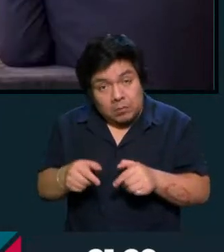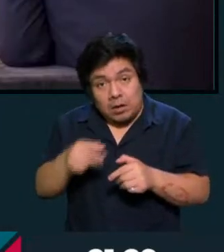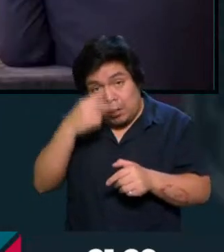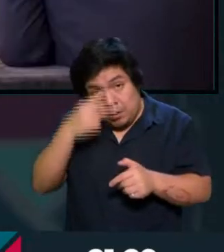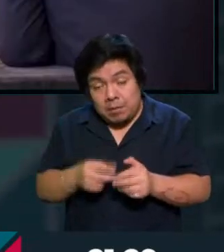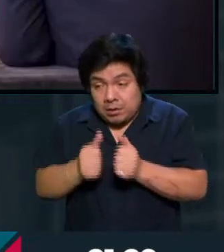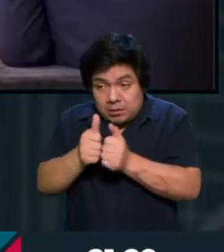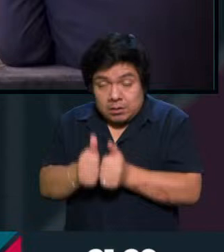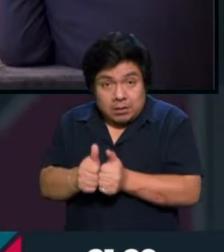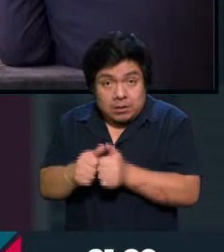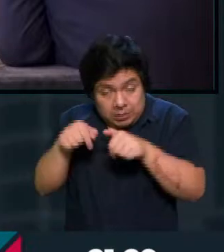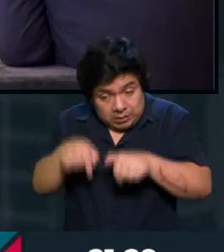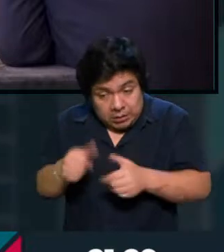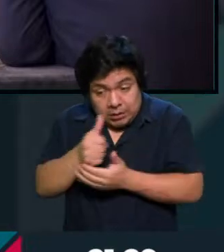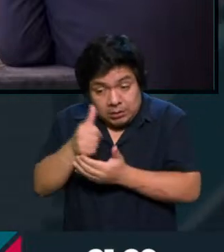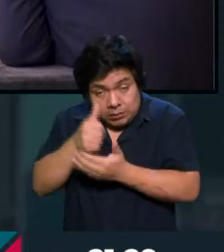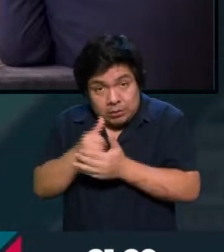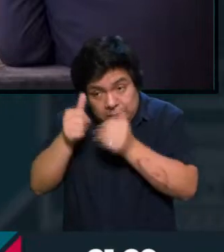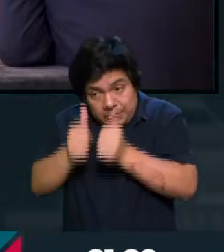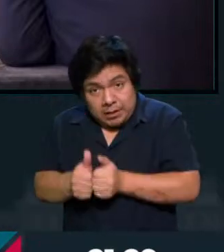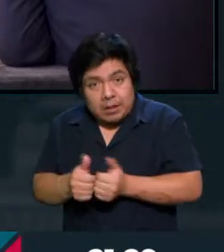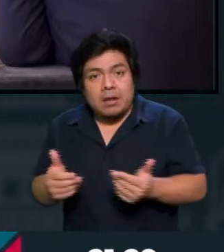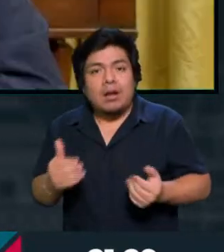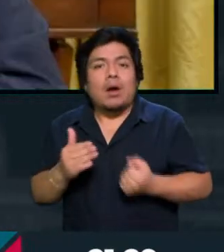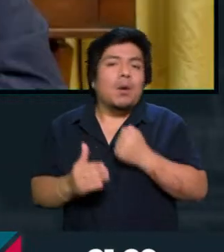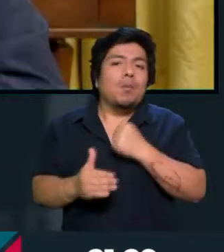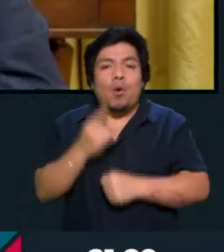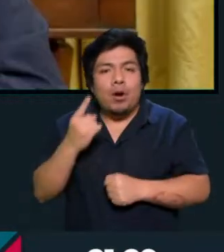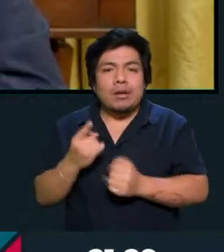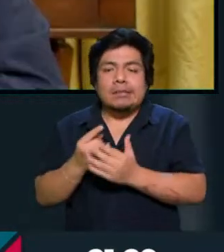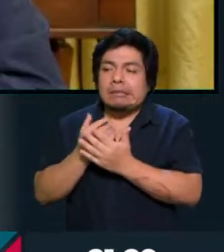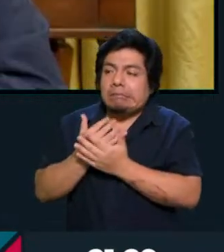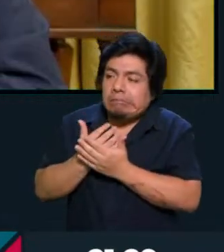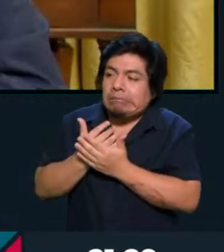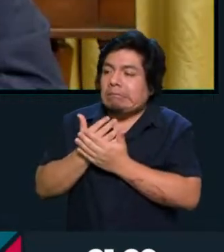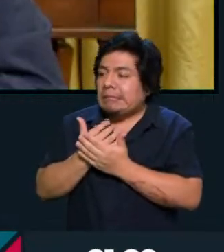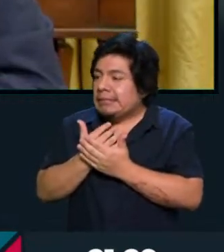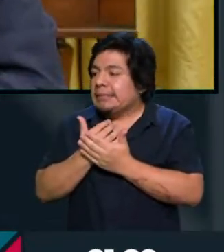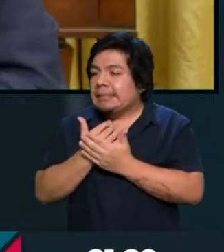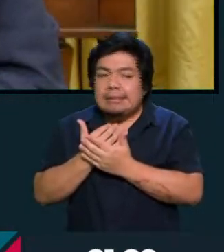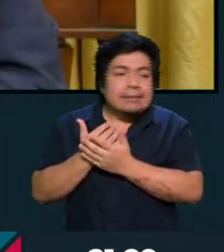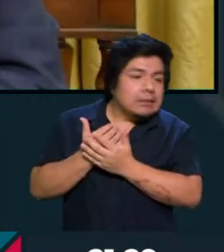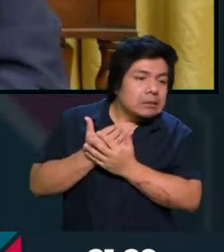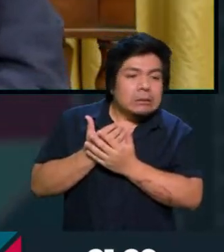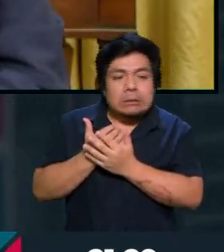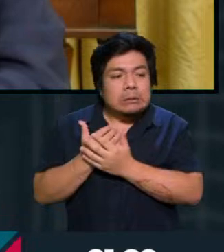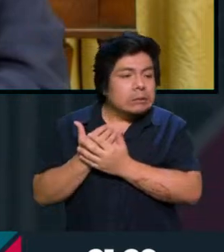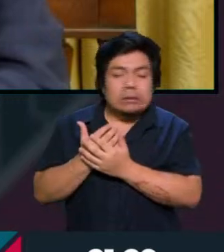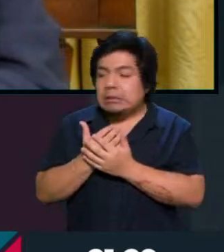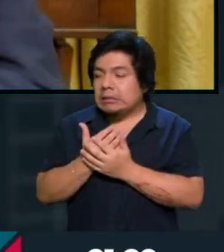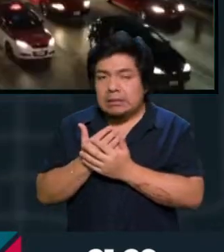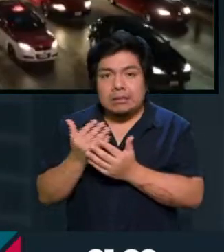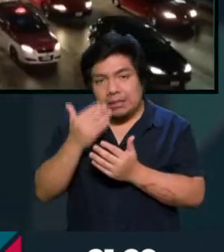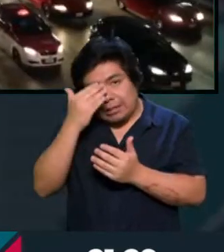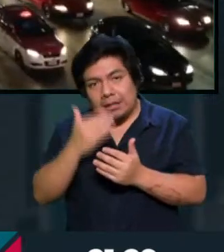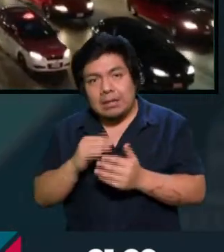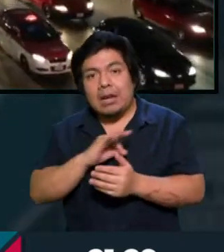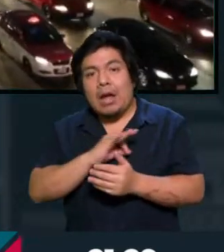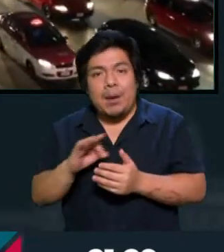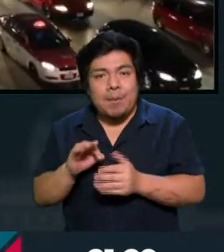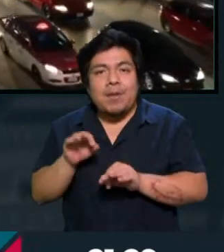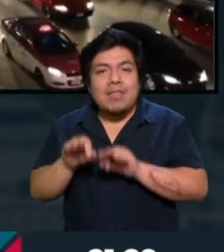en esta ciudad nuestra, porque estaban esperando para poder acreditar por la vía de la aplicación. Exacto,